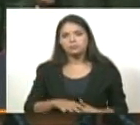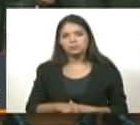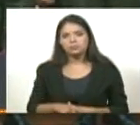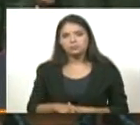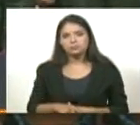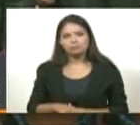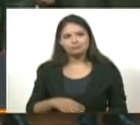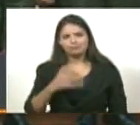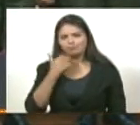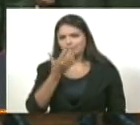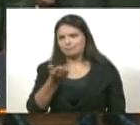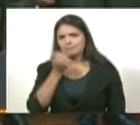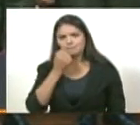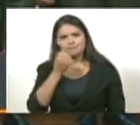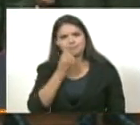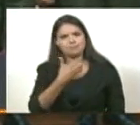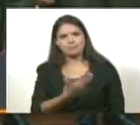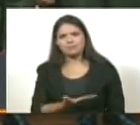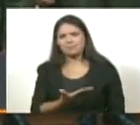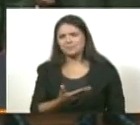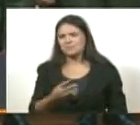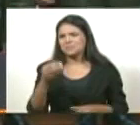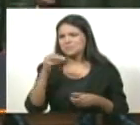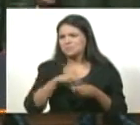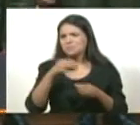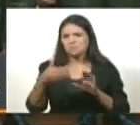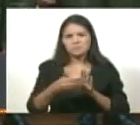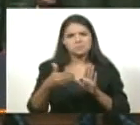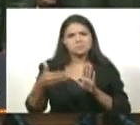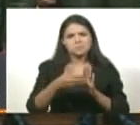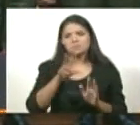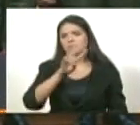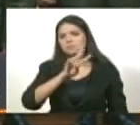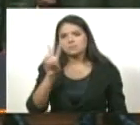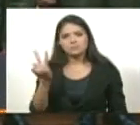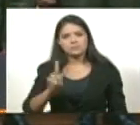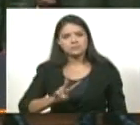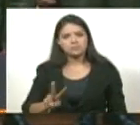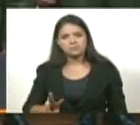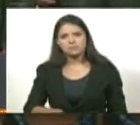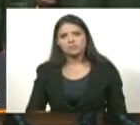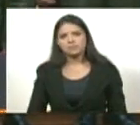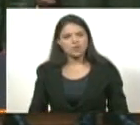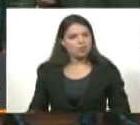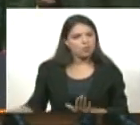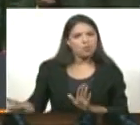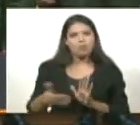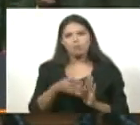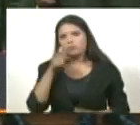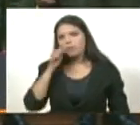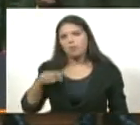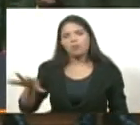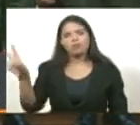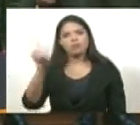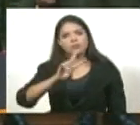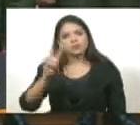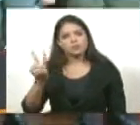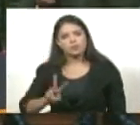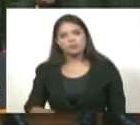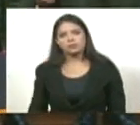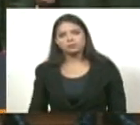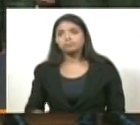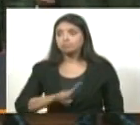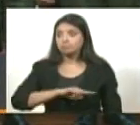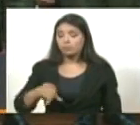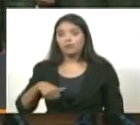este grosero injerencismo que se ha desatado contra la República Bolivariana de Venezuela, contra el pueblo de Venezuela. Hemos